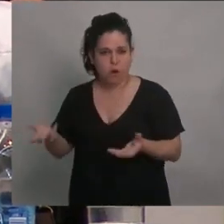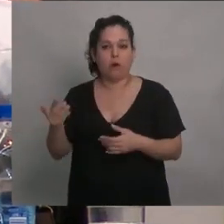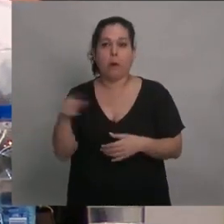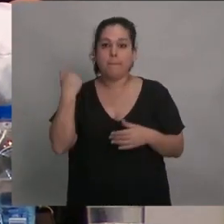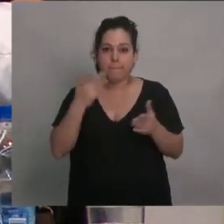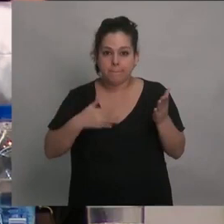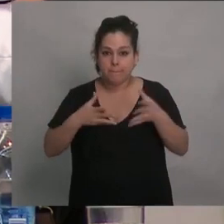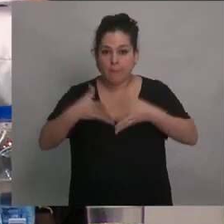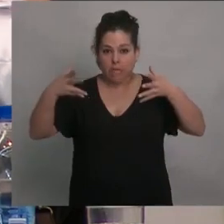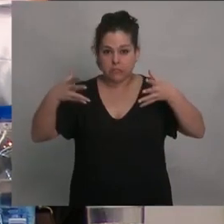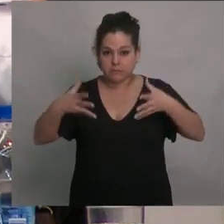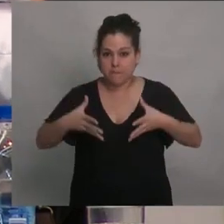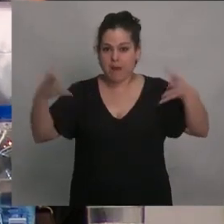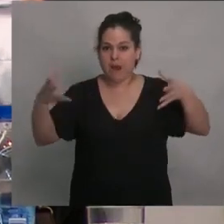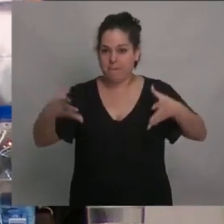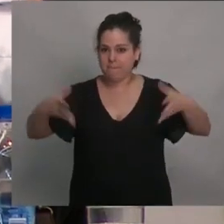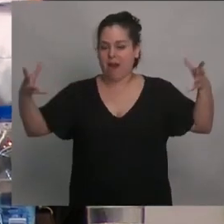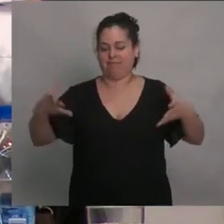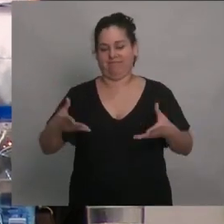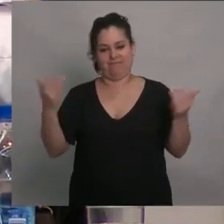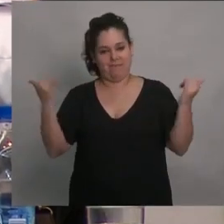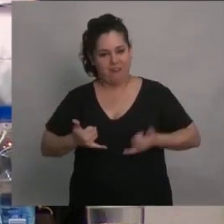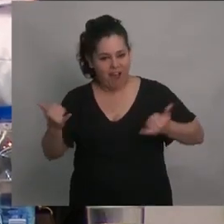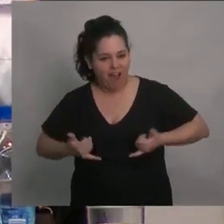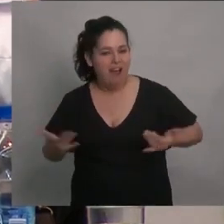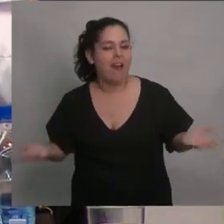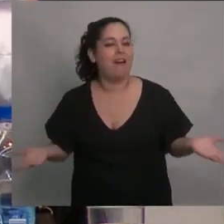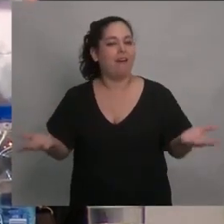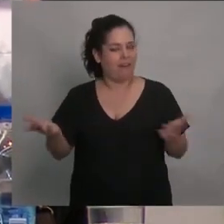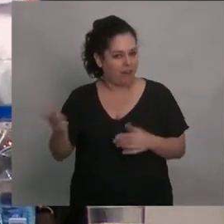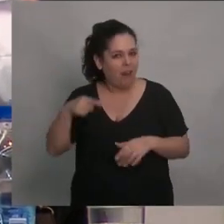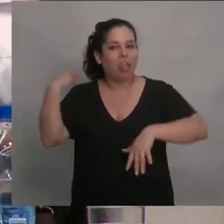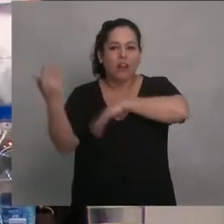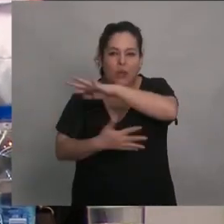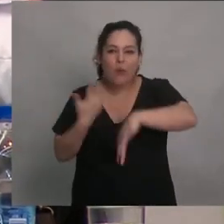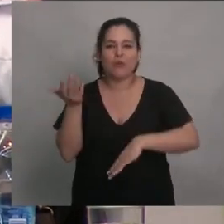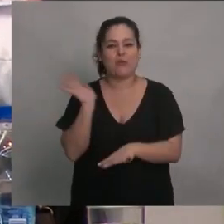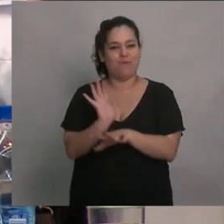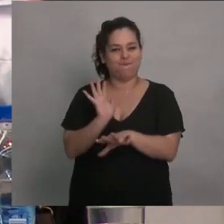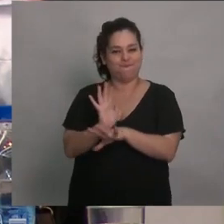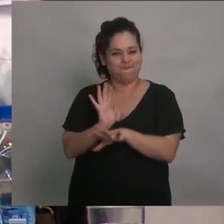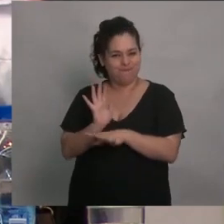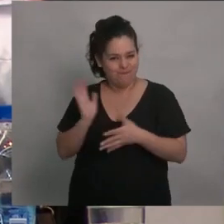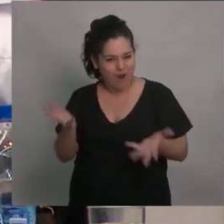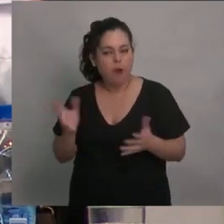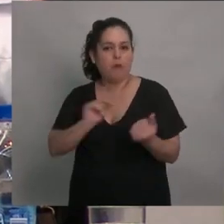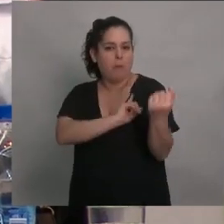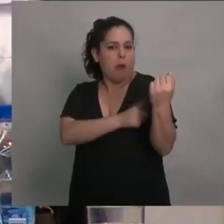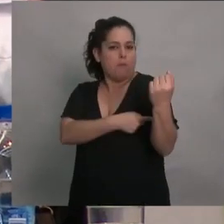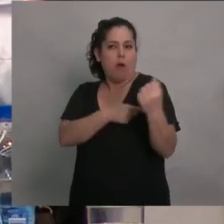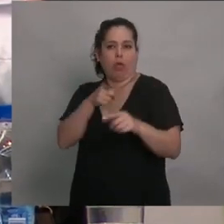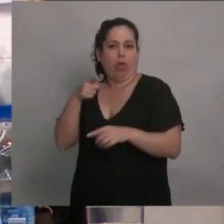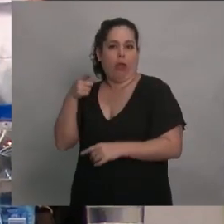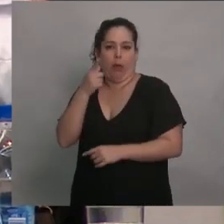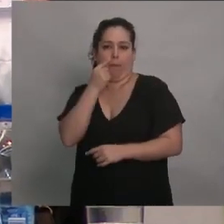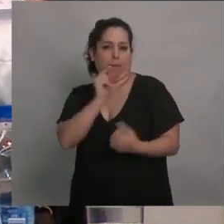somos muchas más en esa transgresión, disidencia y revolución en contra de los poderes